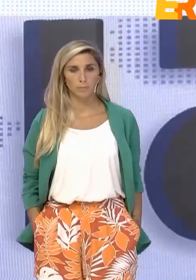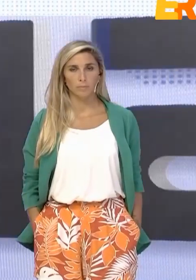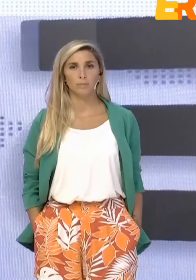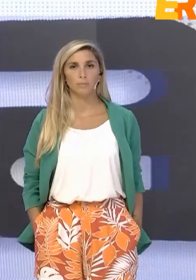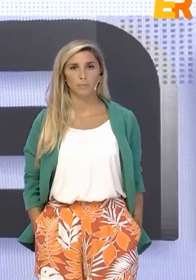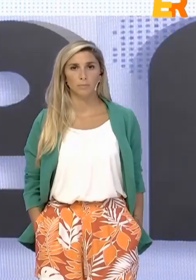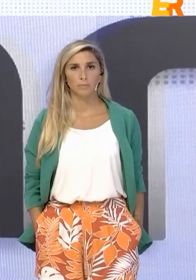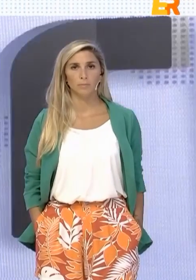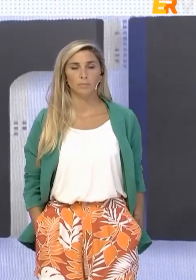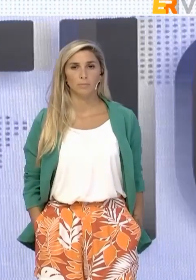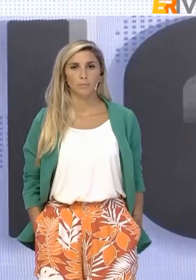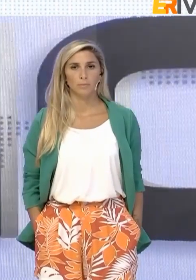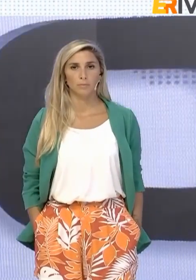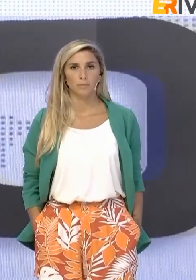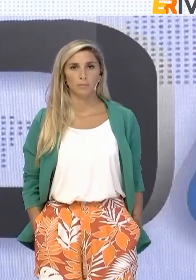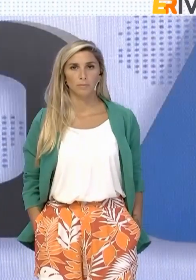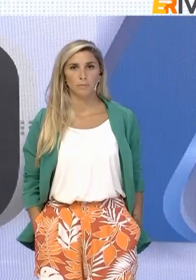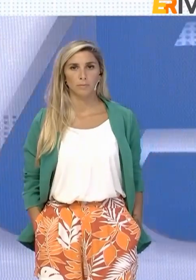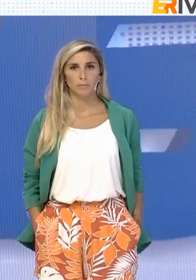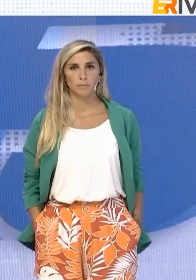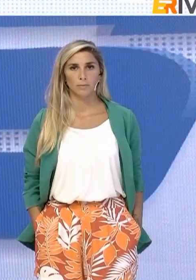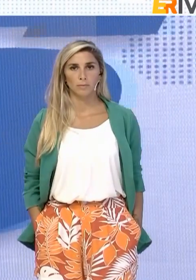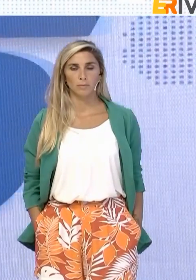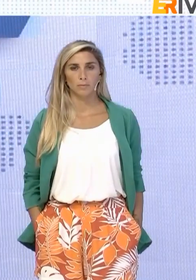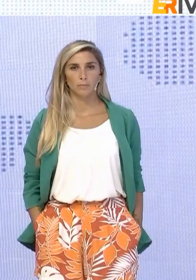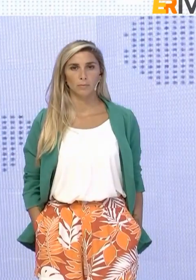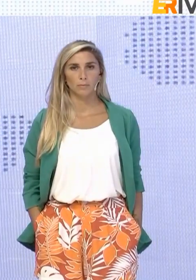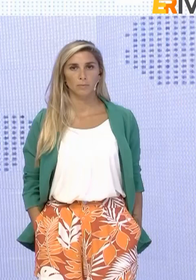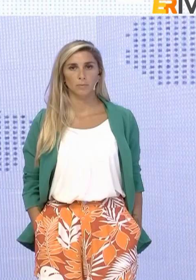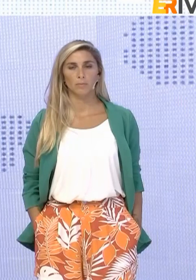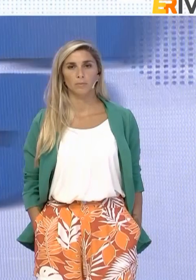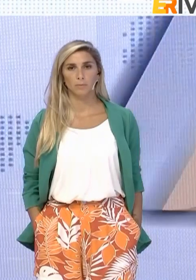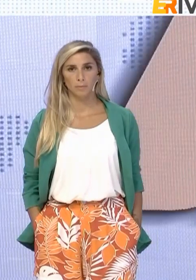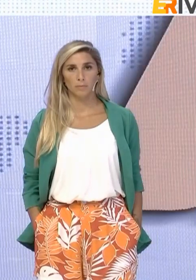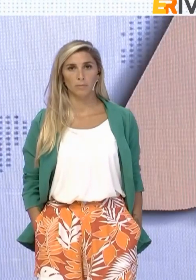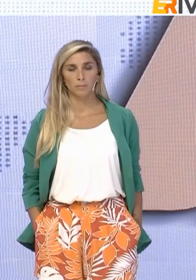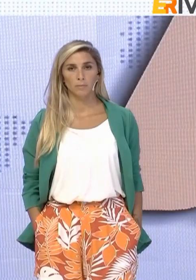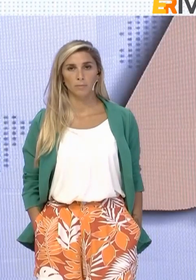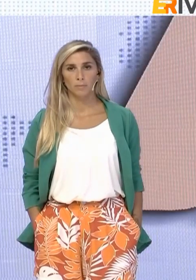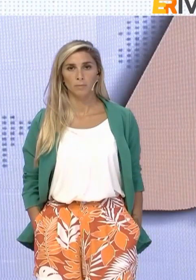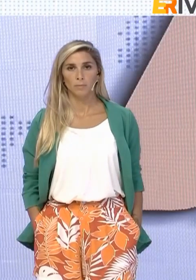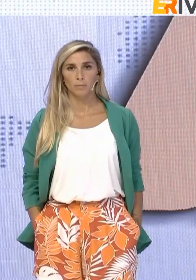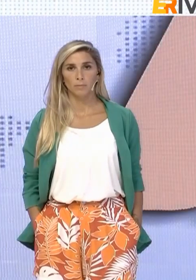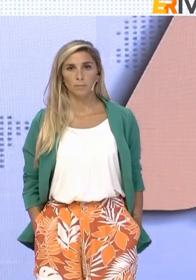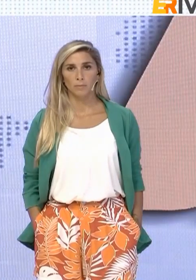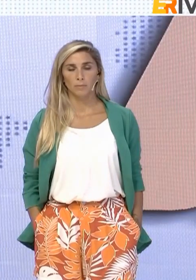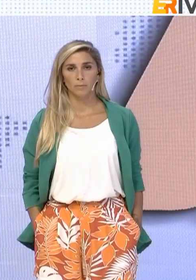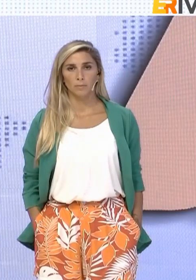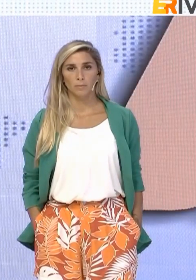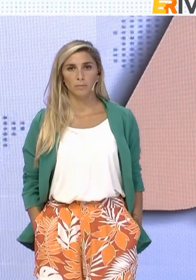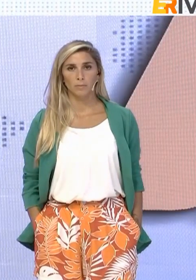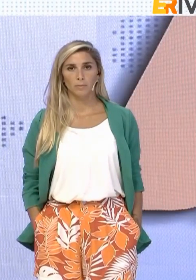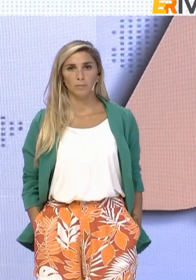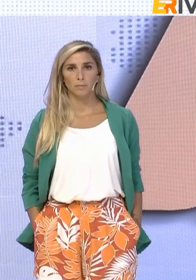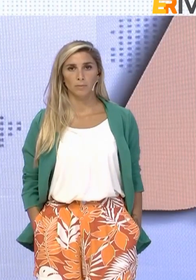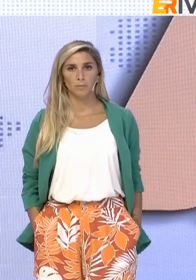sabe. Los premios que promociona un supermercado, una cadena de supermercados. Si yo